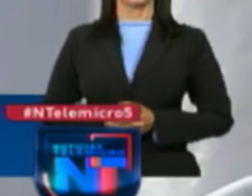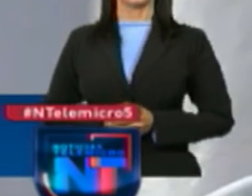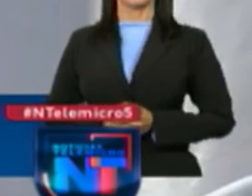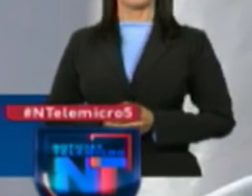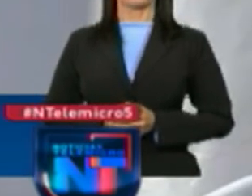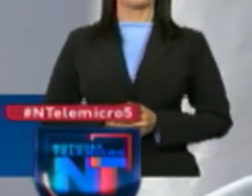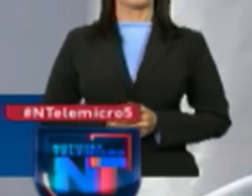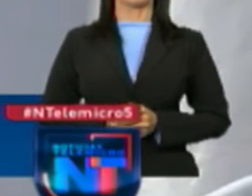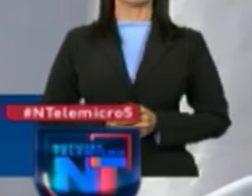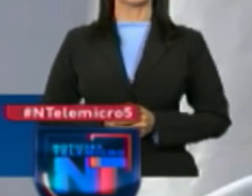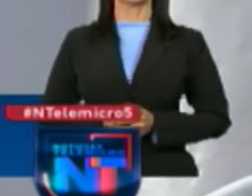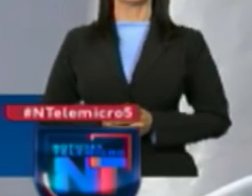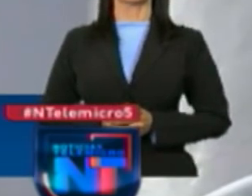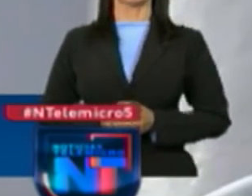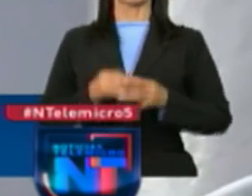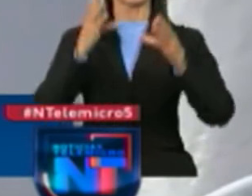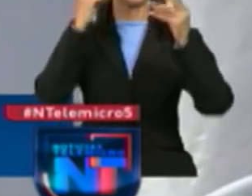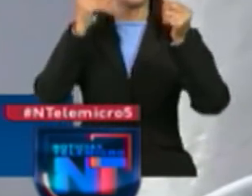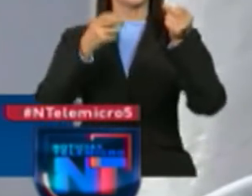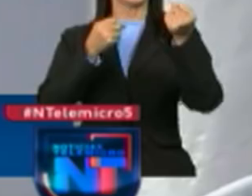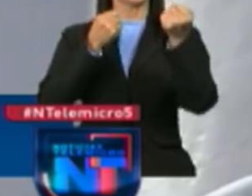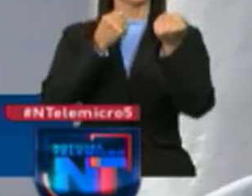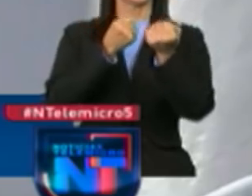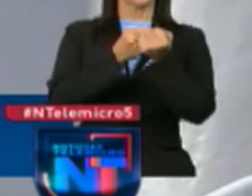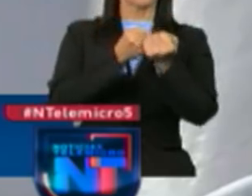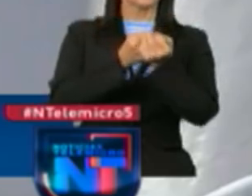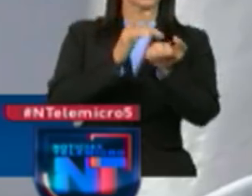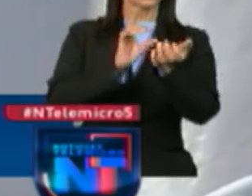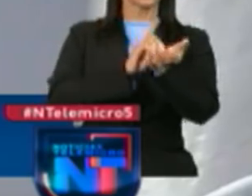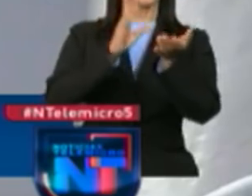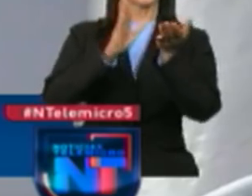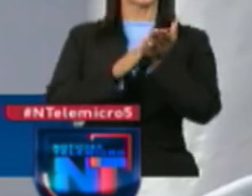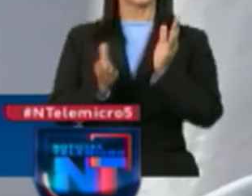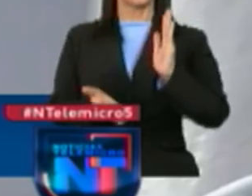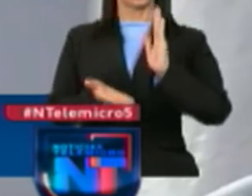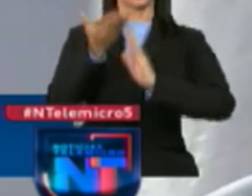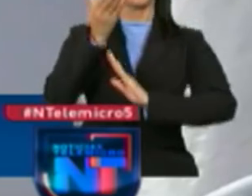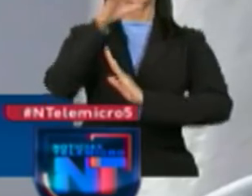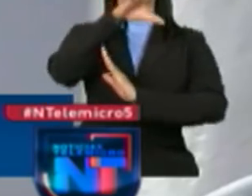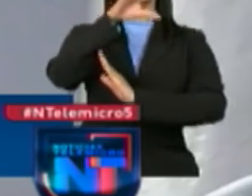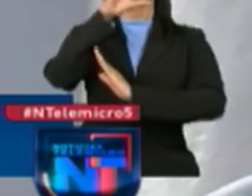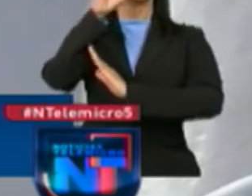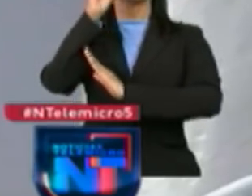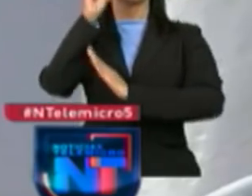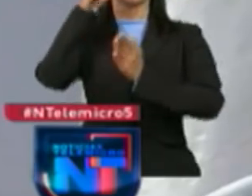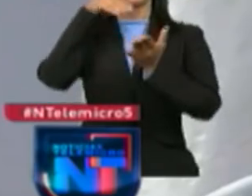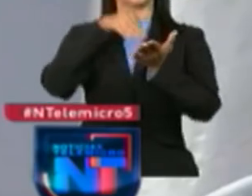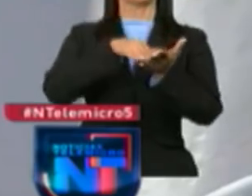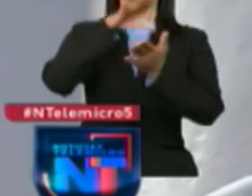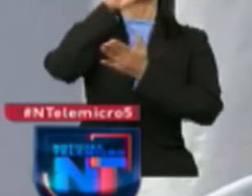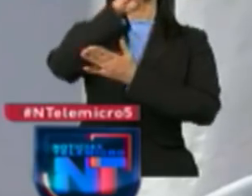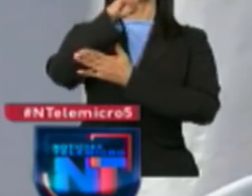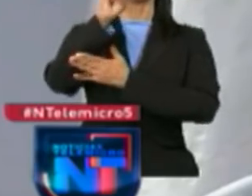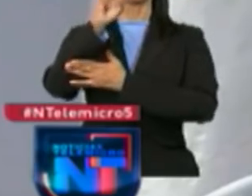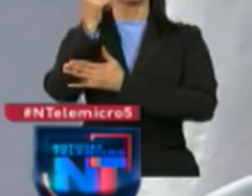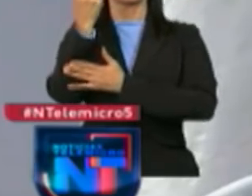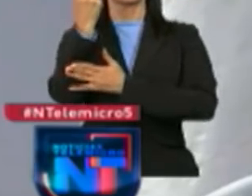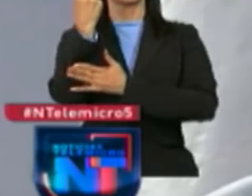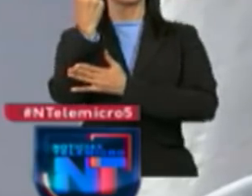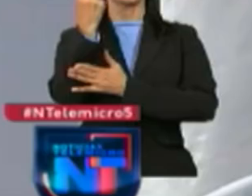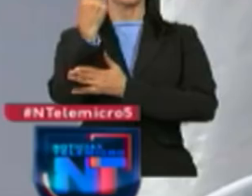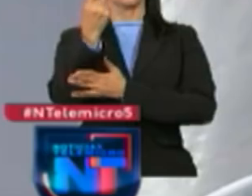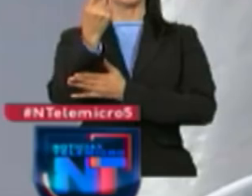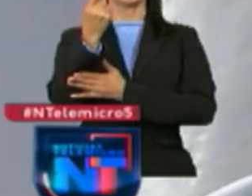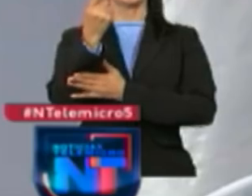El número de asistencias médicas remotas ascendió a 5.411 y el número